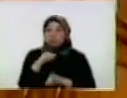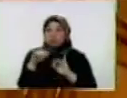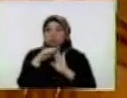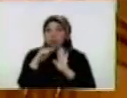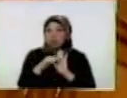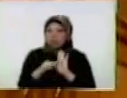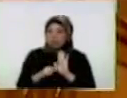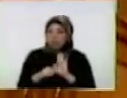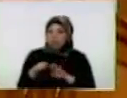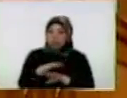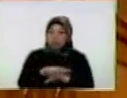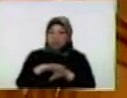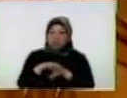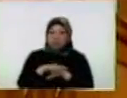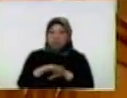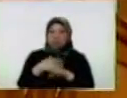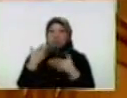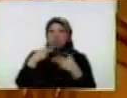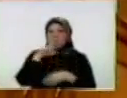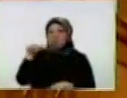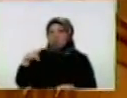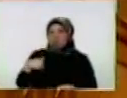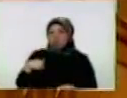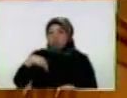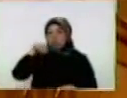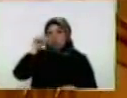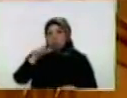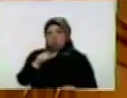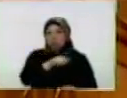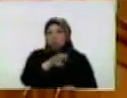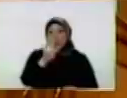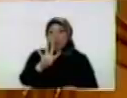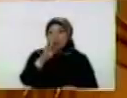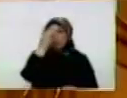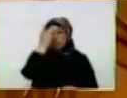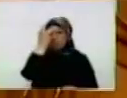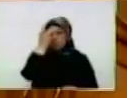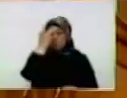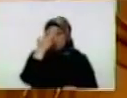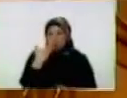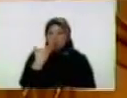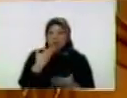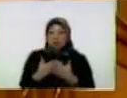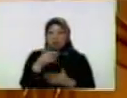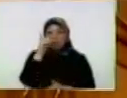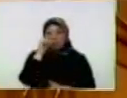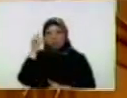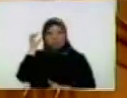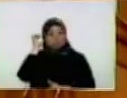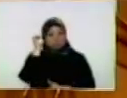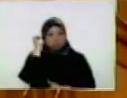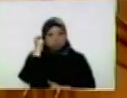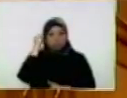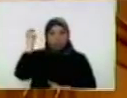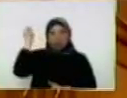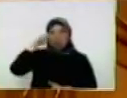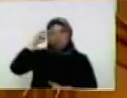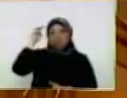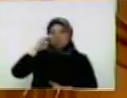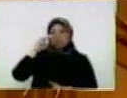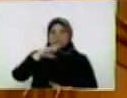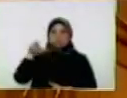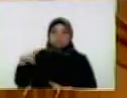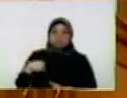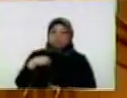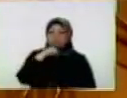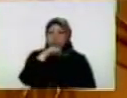gobierno en pro de nuestro pueblo es gracias al 4 de febrero. A todos esos hombres y mujeres, más de 3.000 hombres, cada quien tiene una